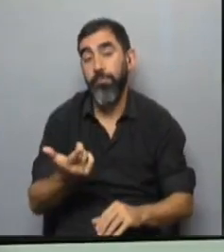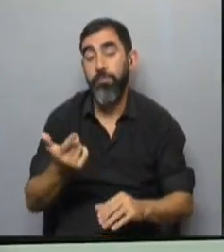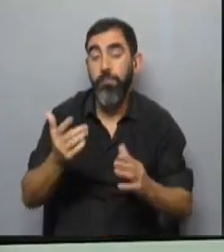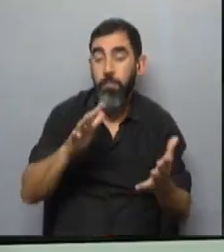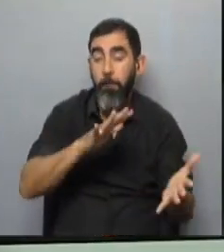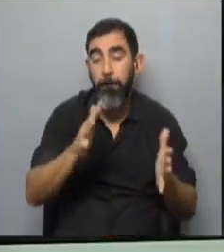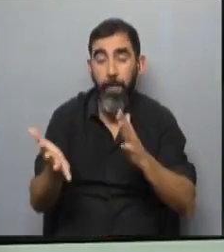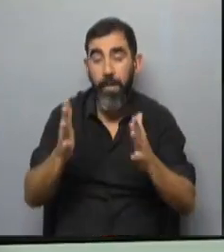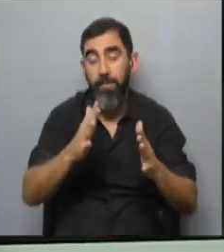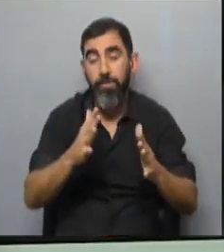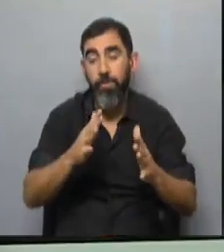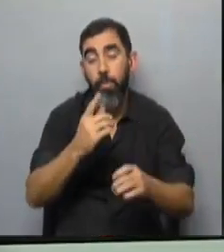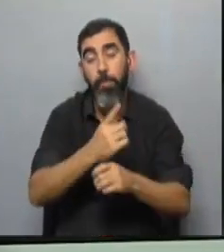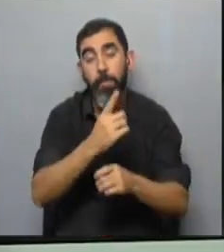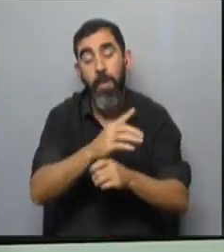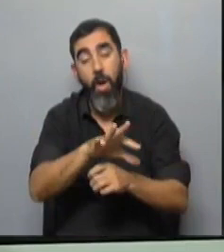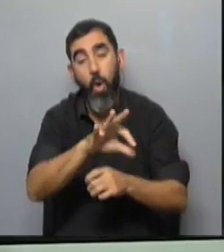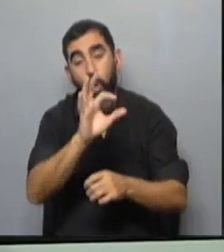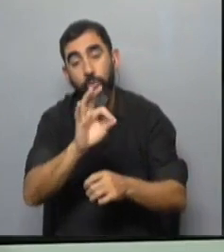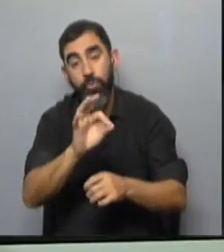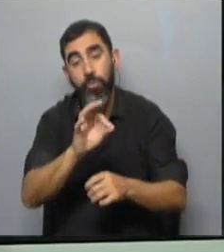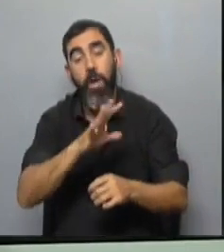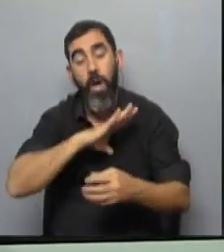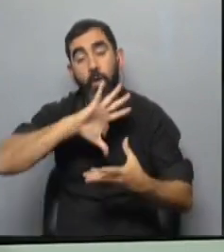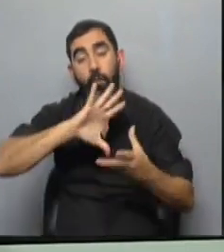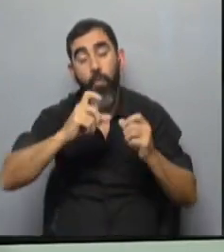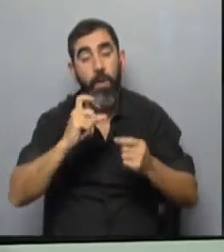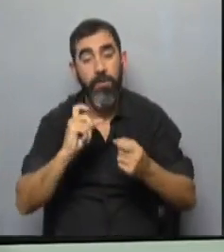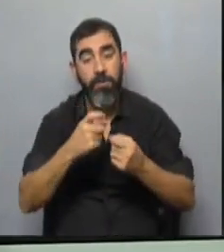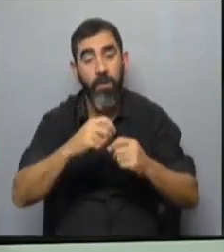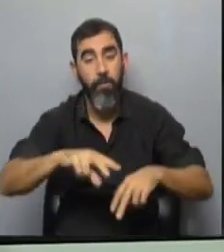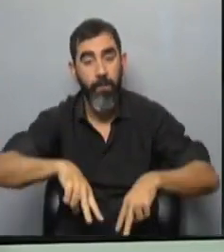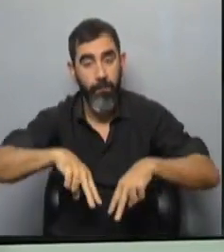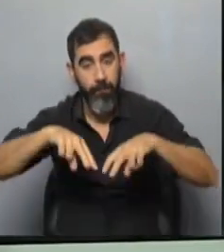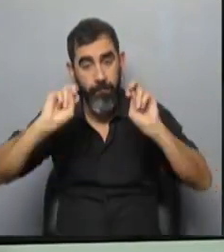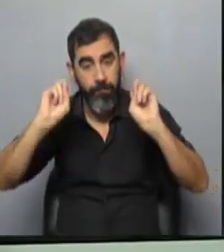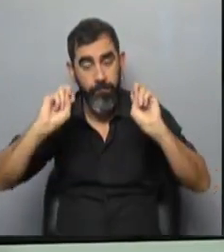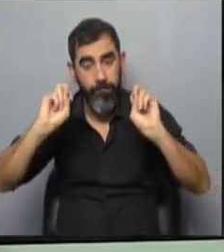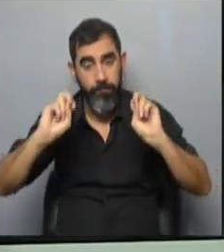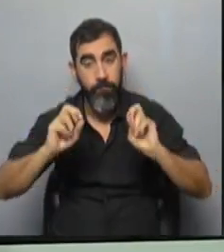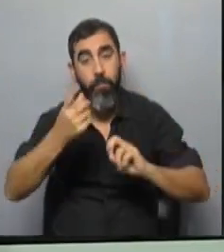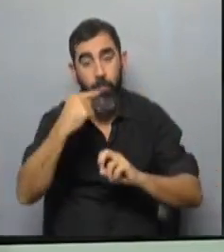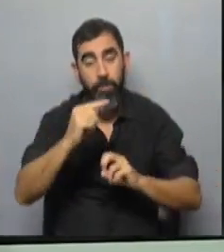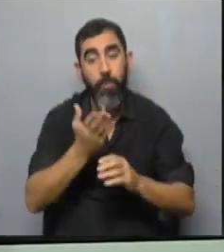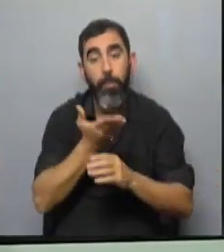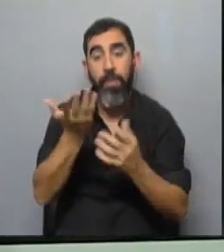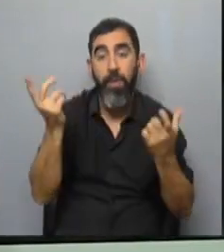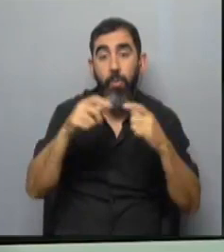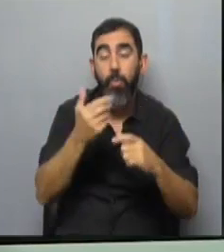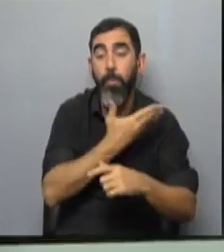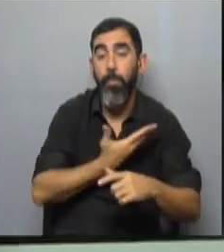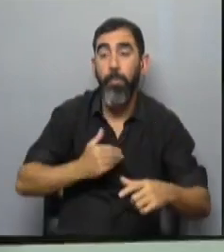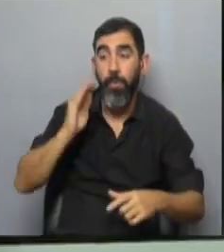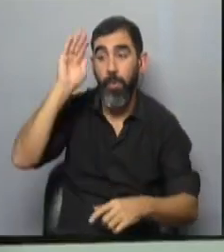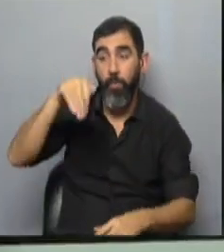parecido a eso que se llama opción 1, nosotros tendremos nuestros mecanismos gremiales para analizar. Justamente para eso es el pedido de reunión al presidente de la